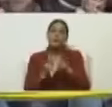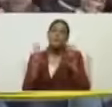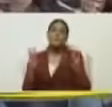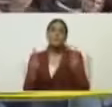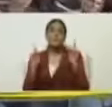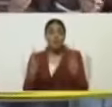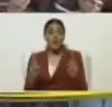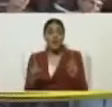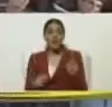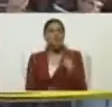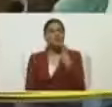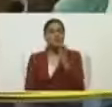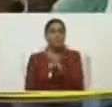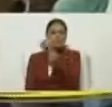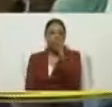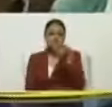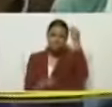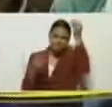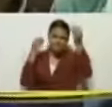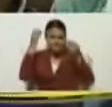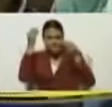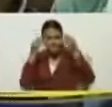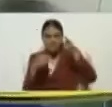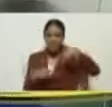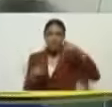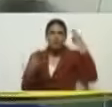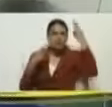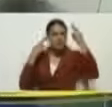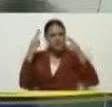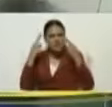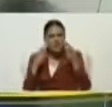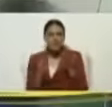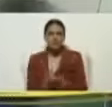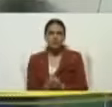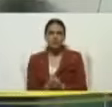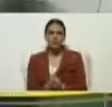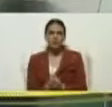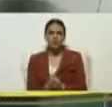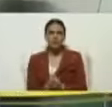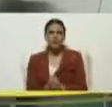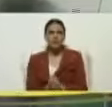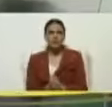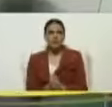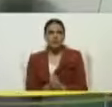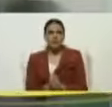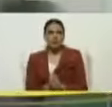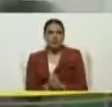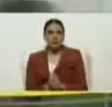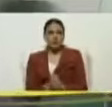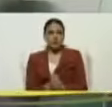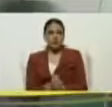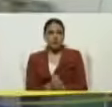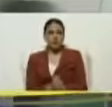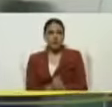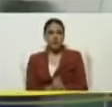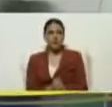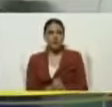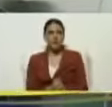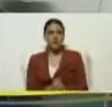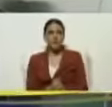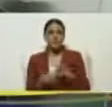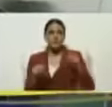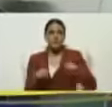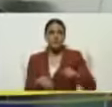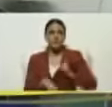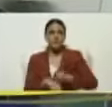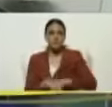Yo les voy a hacer una pregunta, una reflexión que me viene ahora producto de estas hermosas y